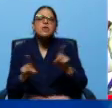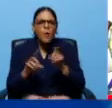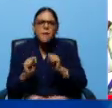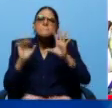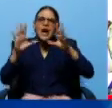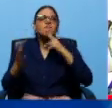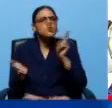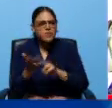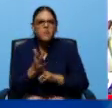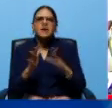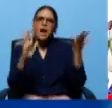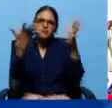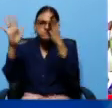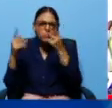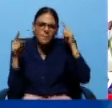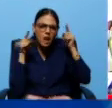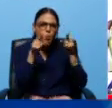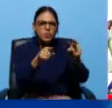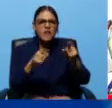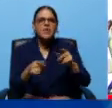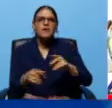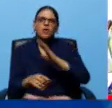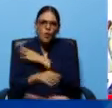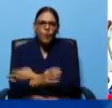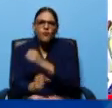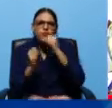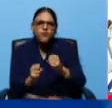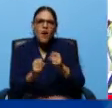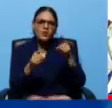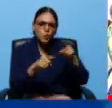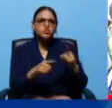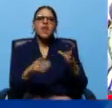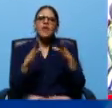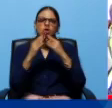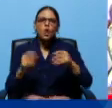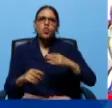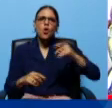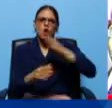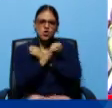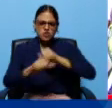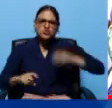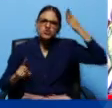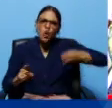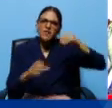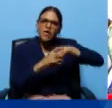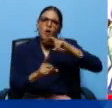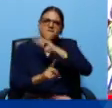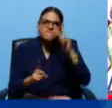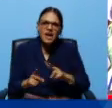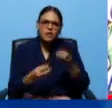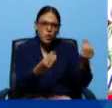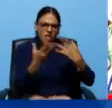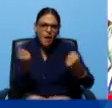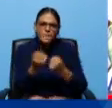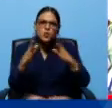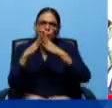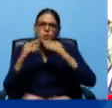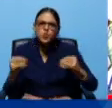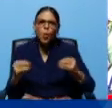fabulosas. De verdad, un aplauso bien fuerte para los soldados de Venezuela, las soldadas.